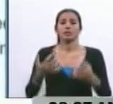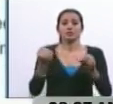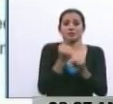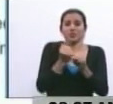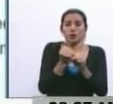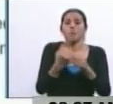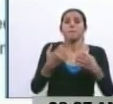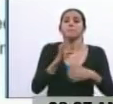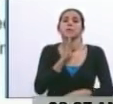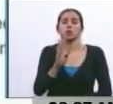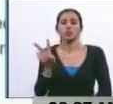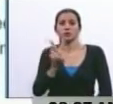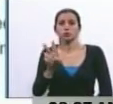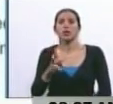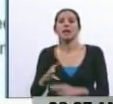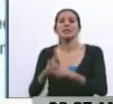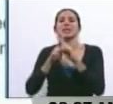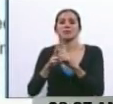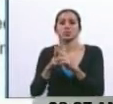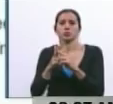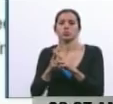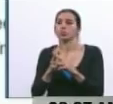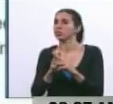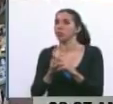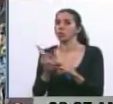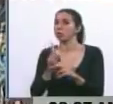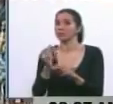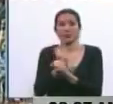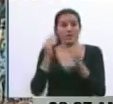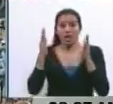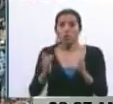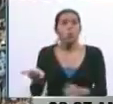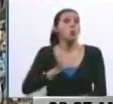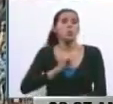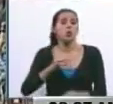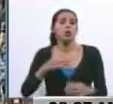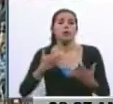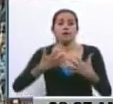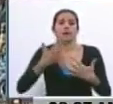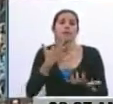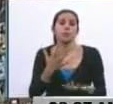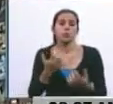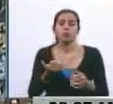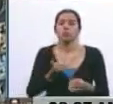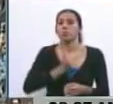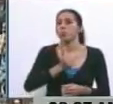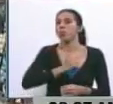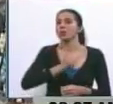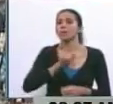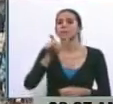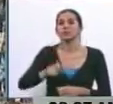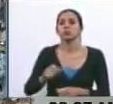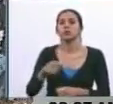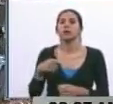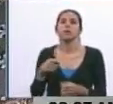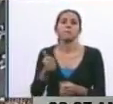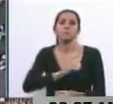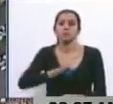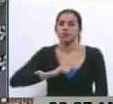Banco de Venezuela con credinómina? Irene no, Blanco. No son empleados. Todo el que reciba su nómina a través del Banco de Venezuela, que